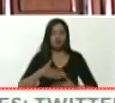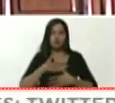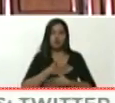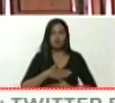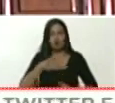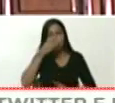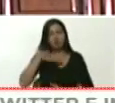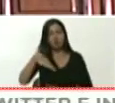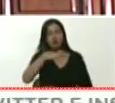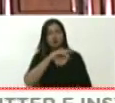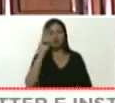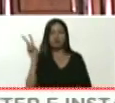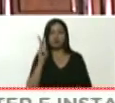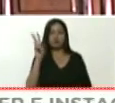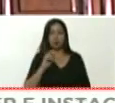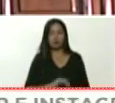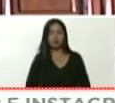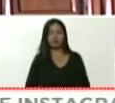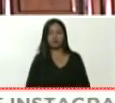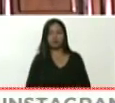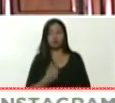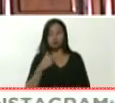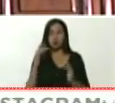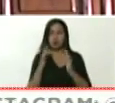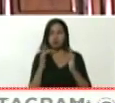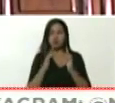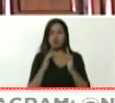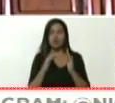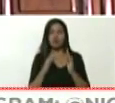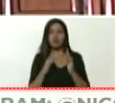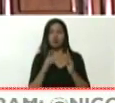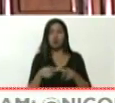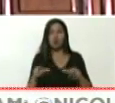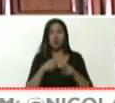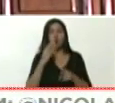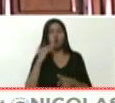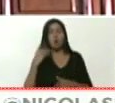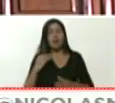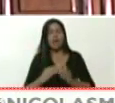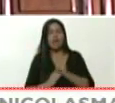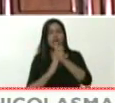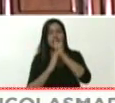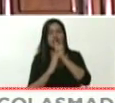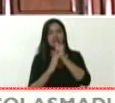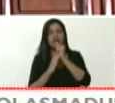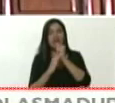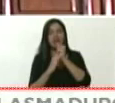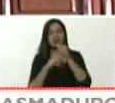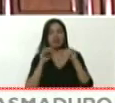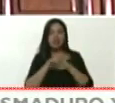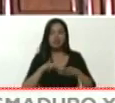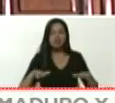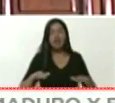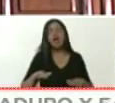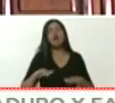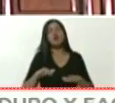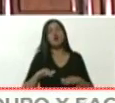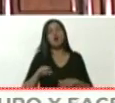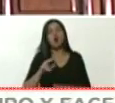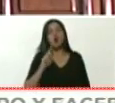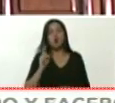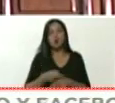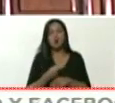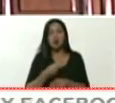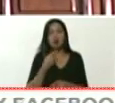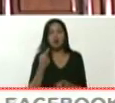al pueblo de Venezuela. Así que les voy a dar el pase a Rafael Calles, este joven líder del llano venezolano, gobernador